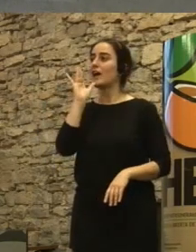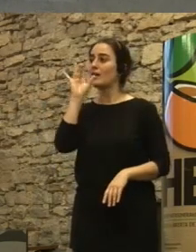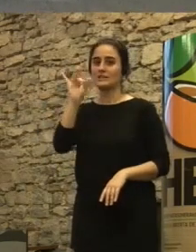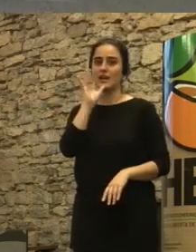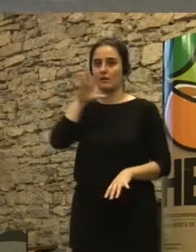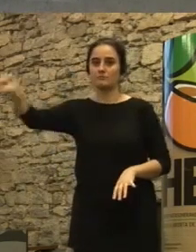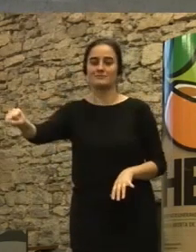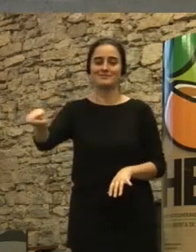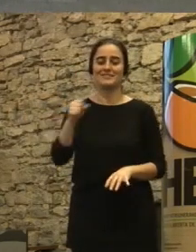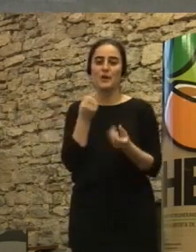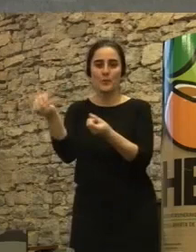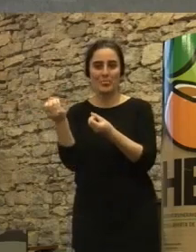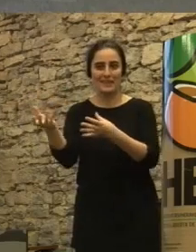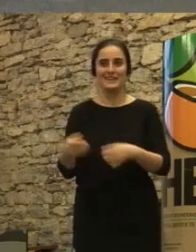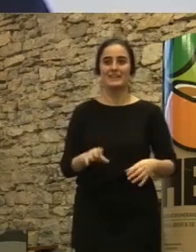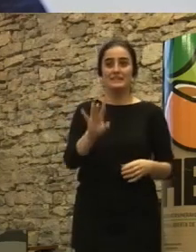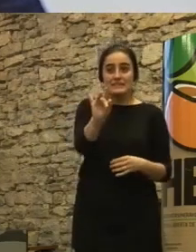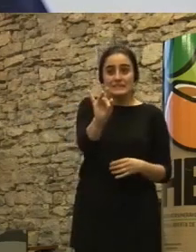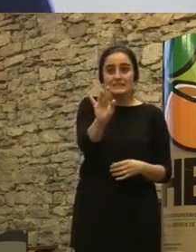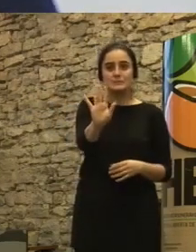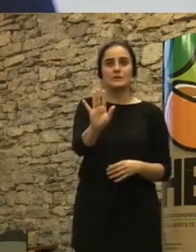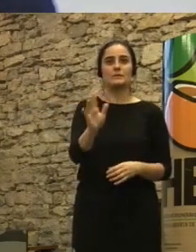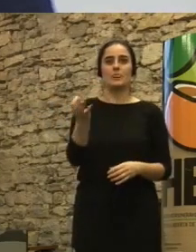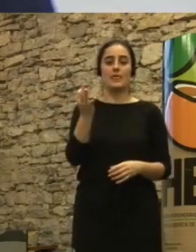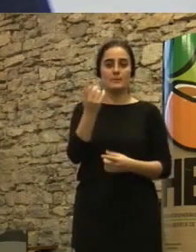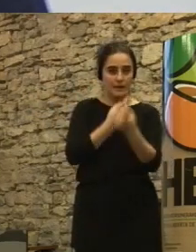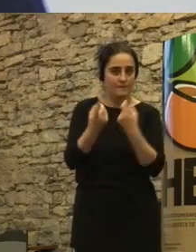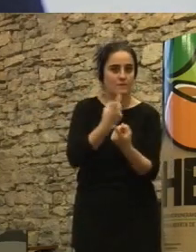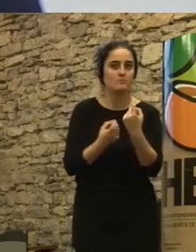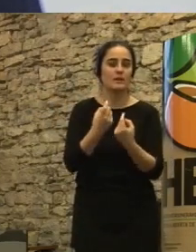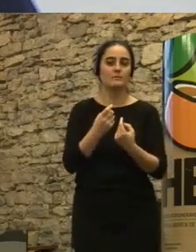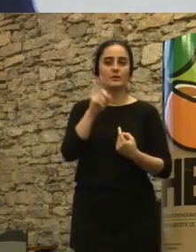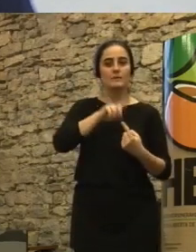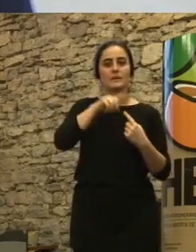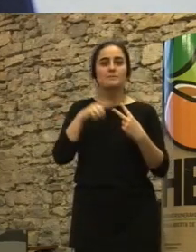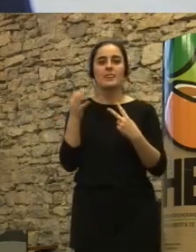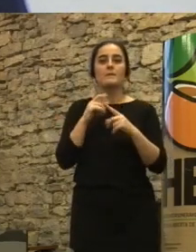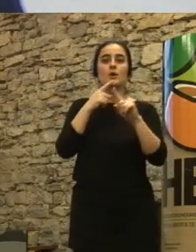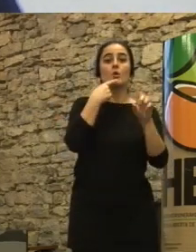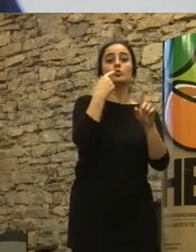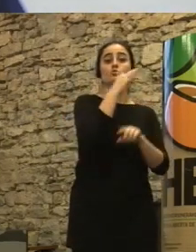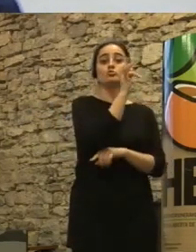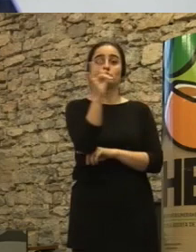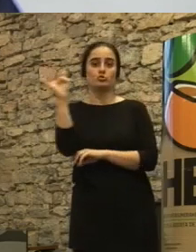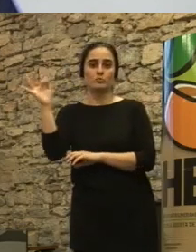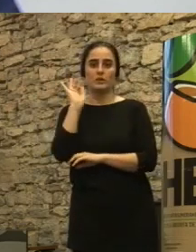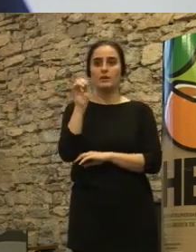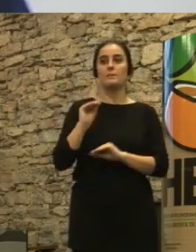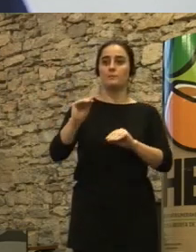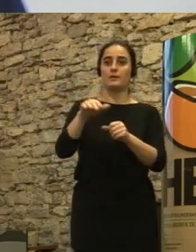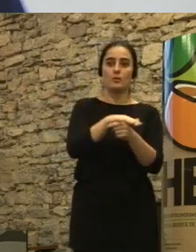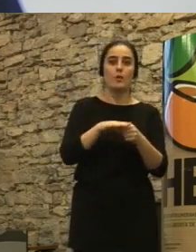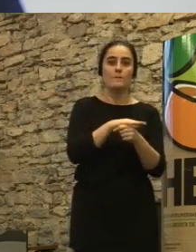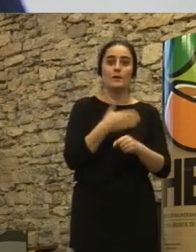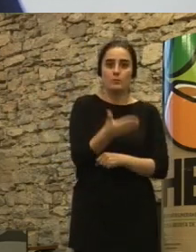que ahora lo pillamos. Y segunda, quiero decir que sí, que por supuesto hay que informarse. Después, otra cosa también que hay que hacer es cómo sumarse. Yo entiendo que para usted es importante el barrio y la situación que